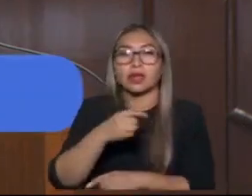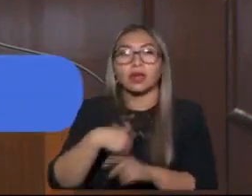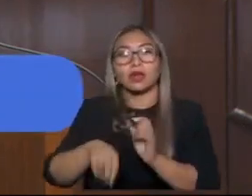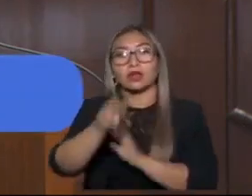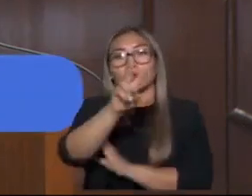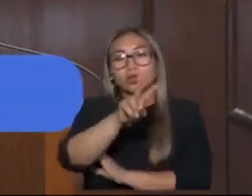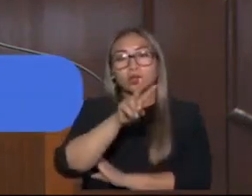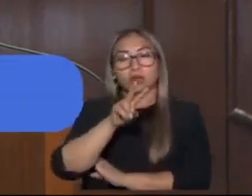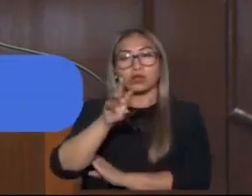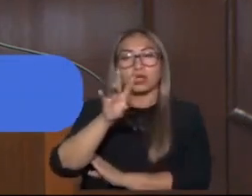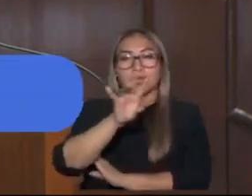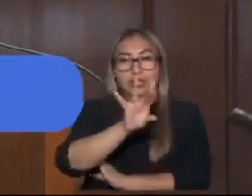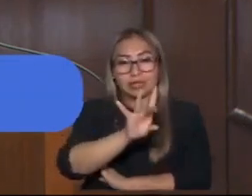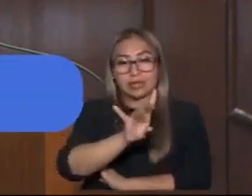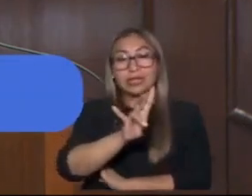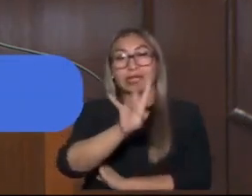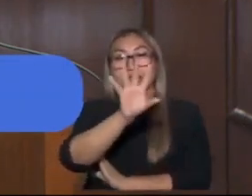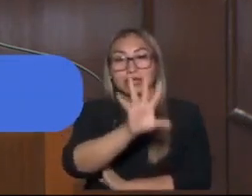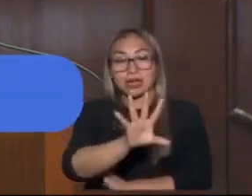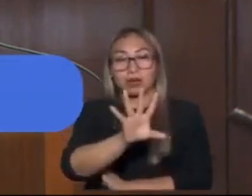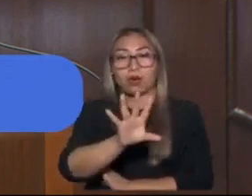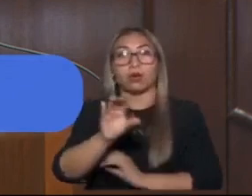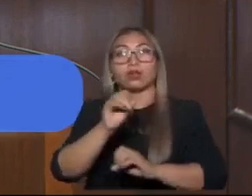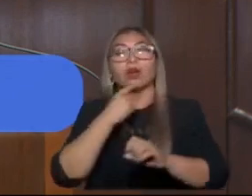275 consultorios y